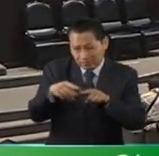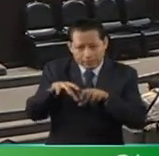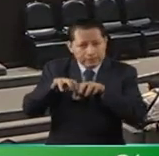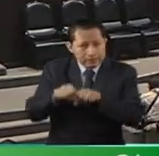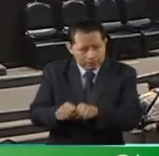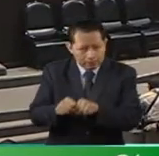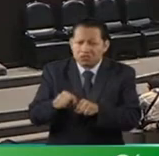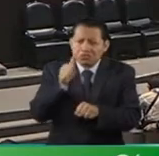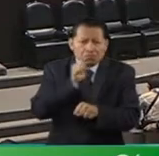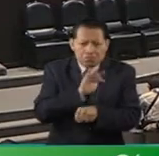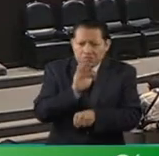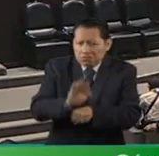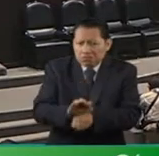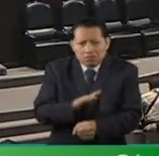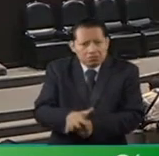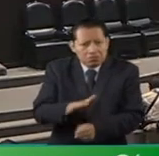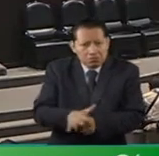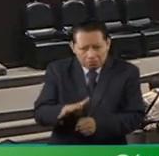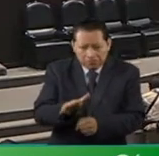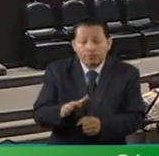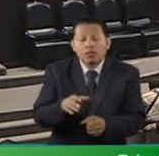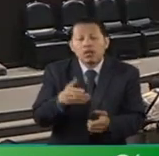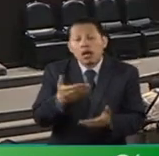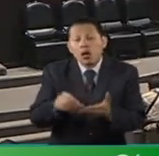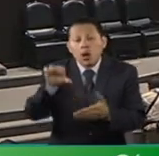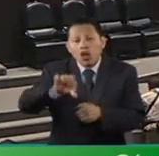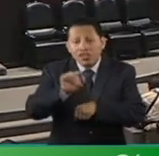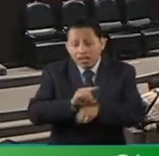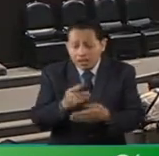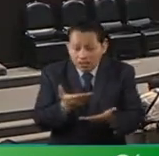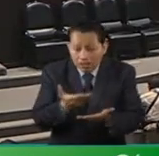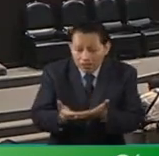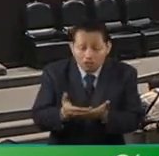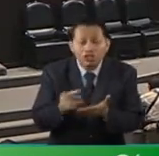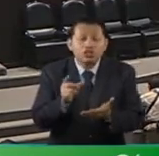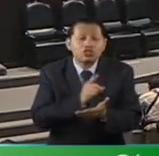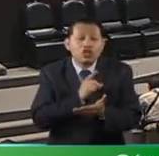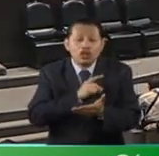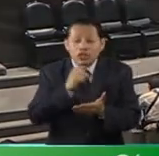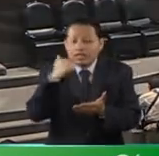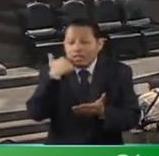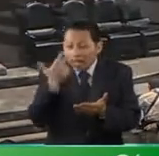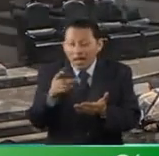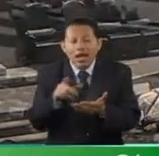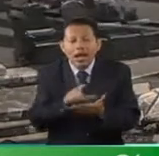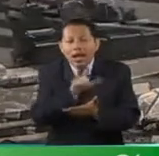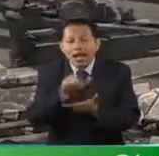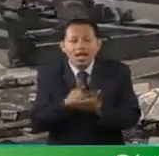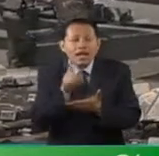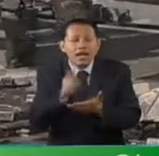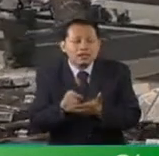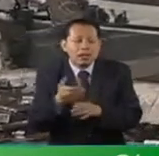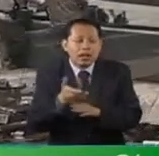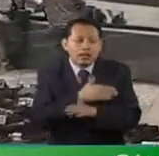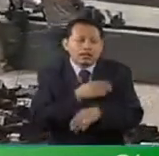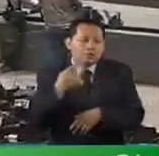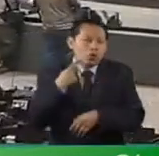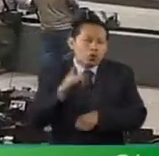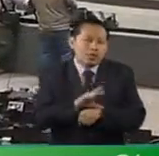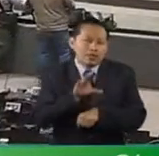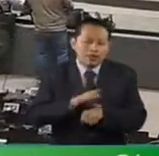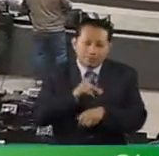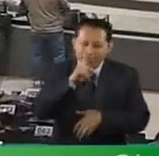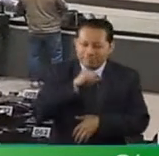recursos. La postura de reforma que hoy discutimos solamente viene a darle legalidad a una fallida política energética